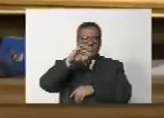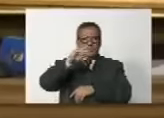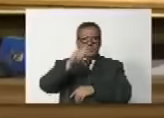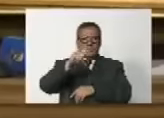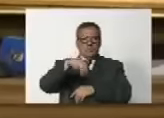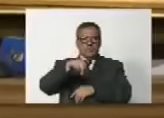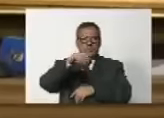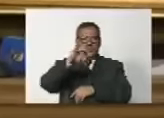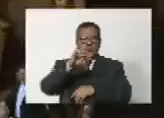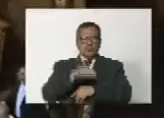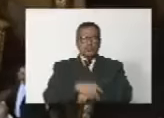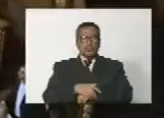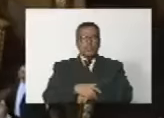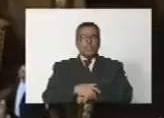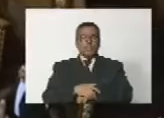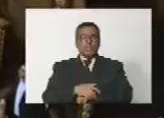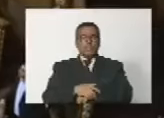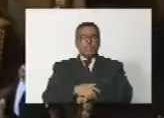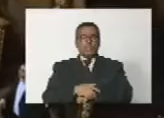Arriechi.